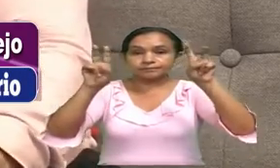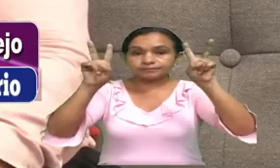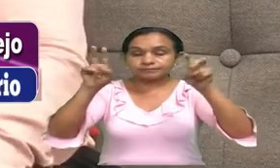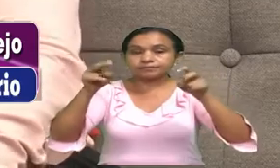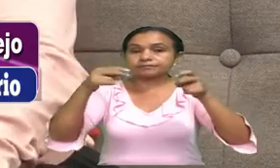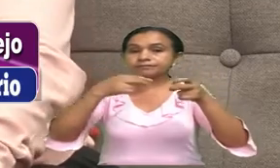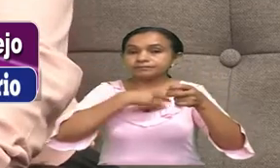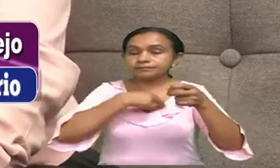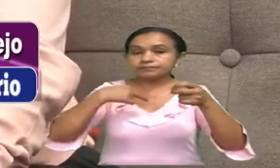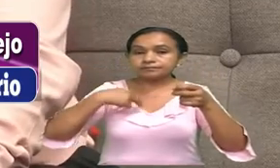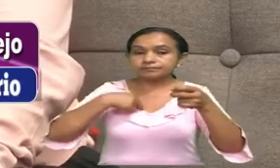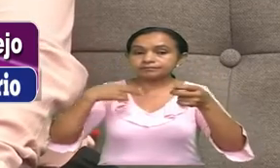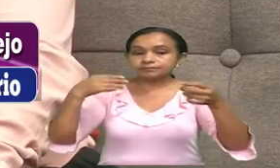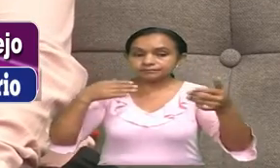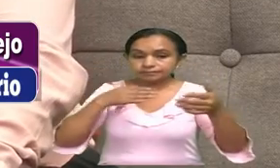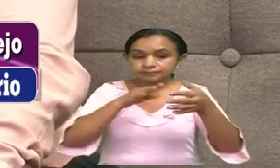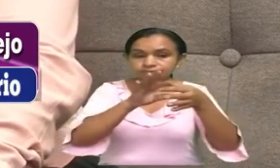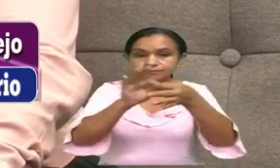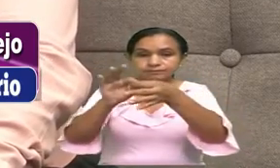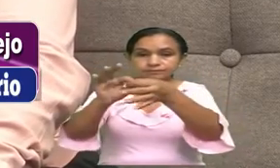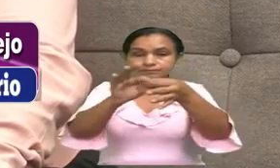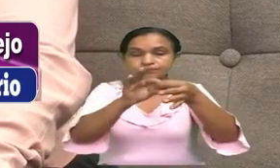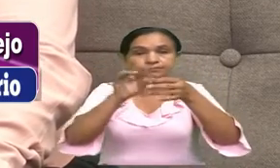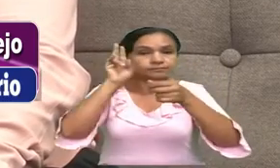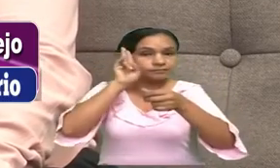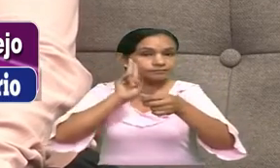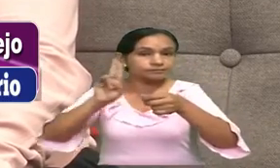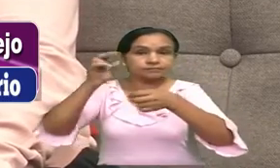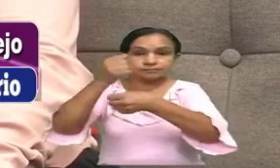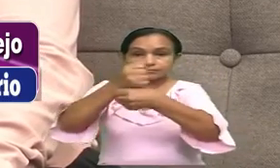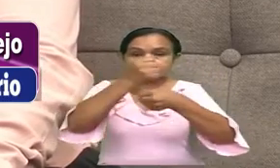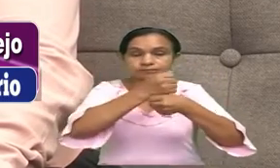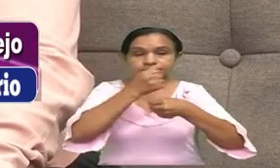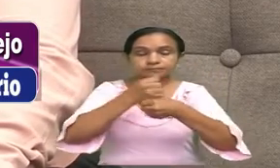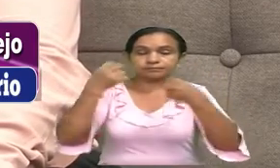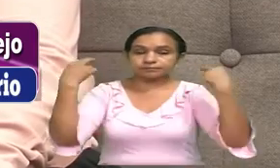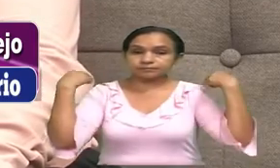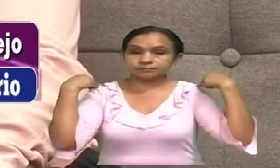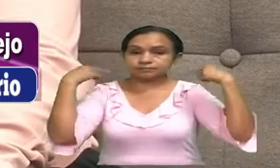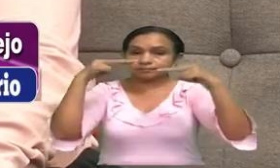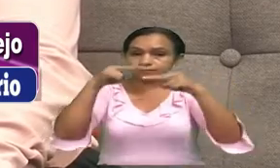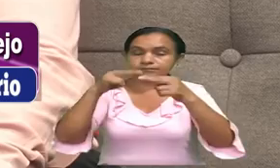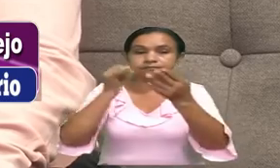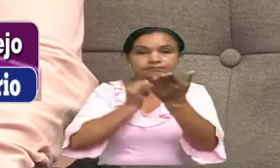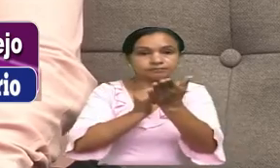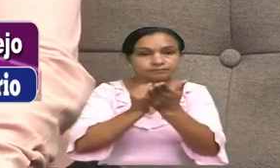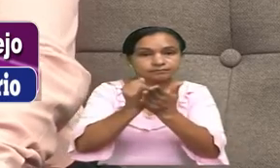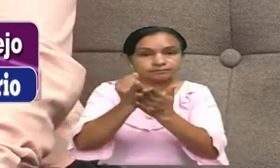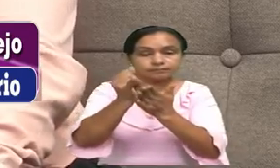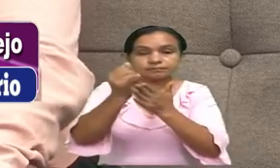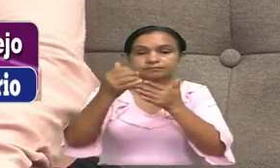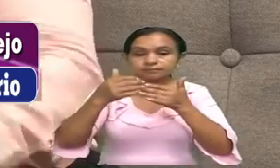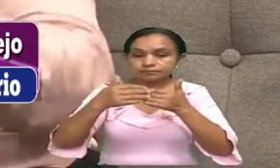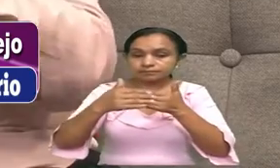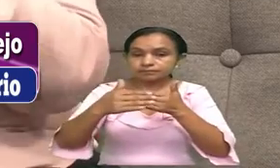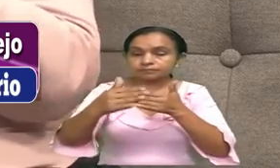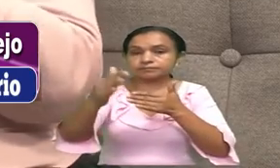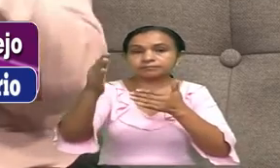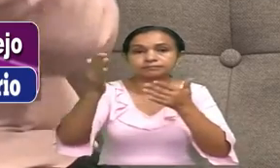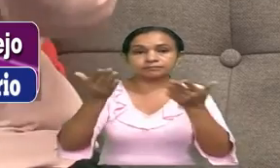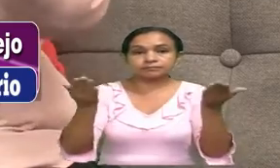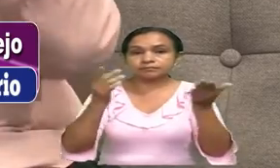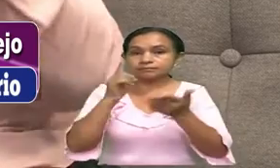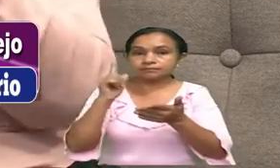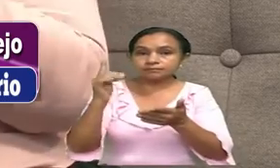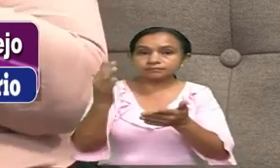que transversalizan las funciones de la universidad, o sea, la docencia, la investigación, la extensión,